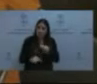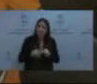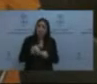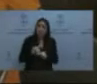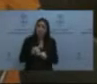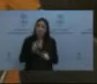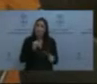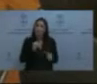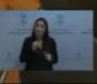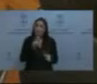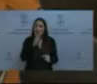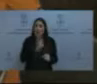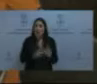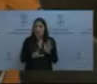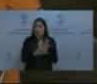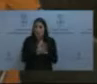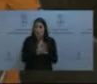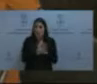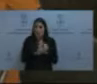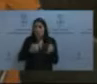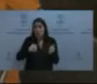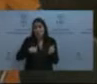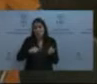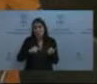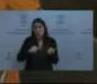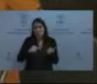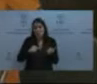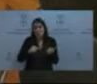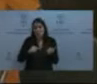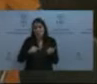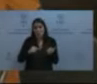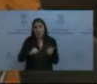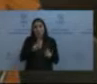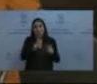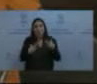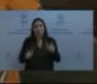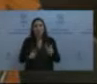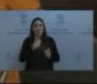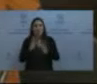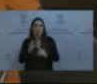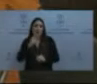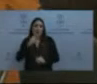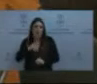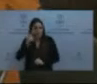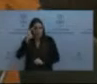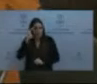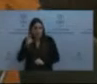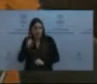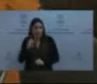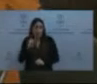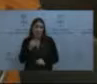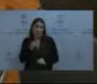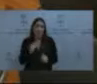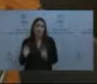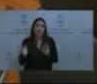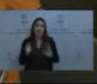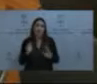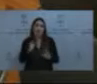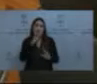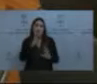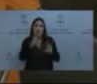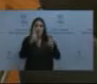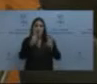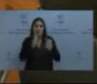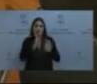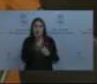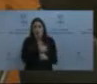con una ley. Tenemos identificados a todos los afectados y tenemos unos plazos para resolver esta